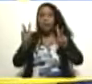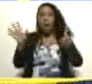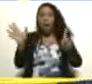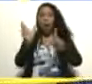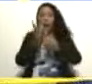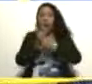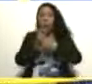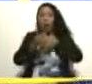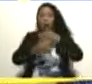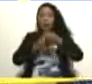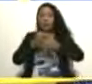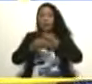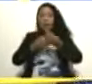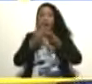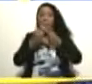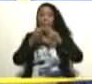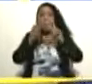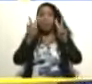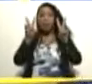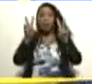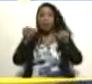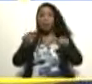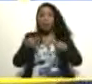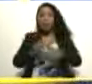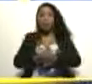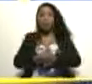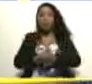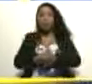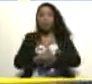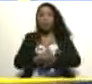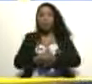consolidar, la paz